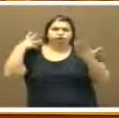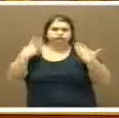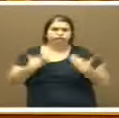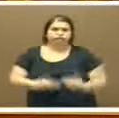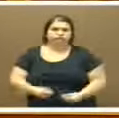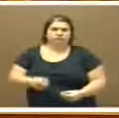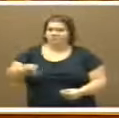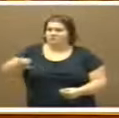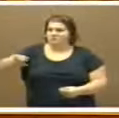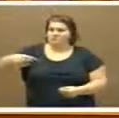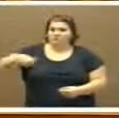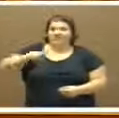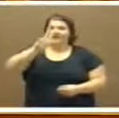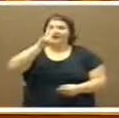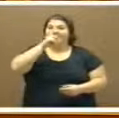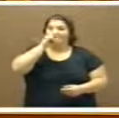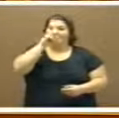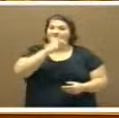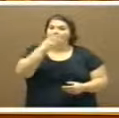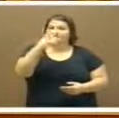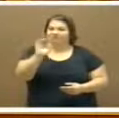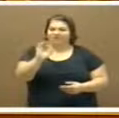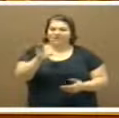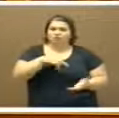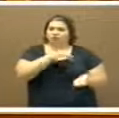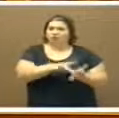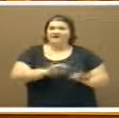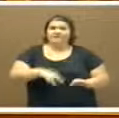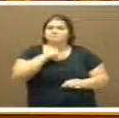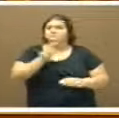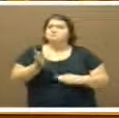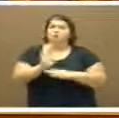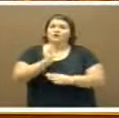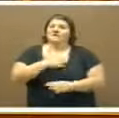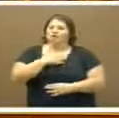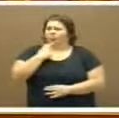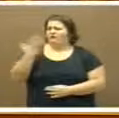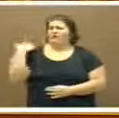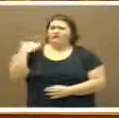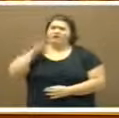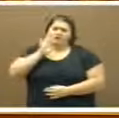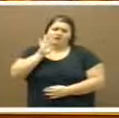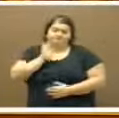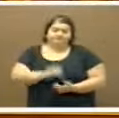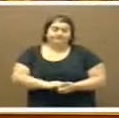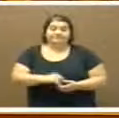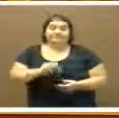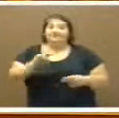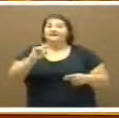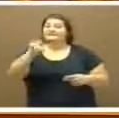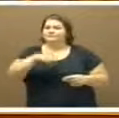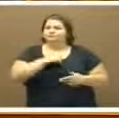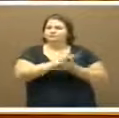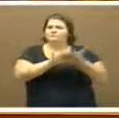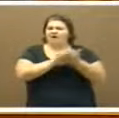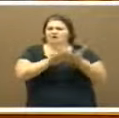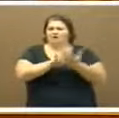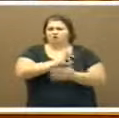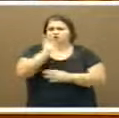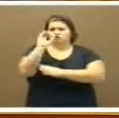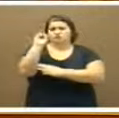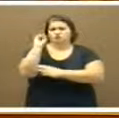llegarían ni ustedes al 2020, como dijo el otro día mi portavoz. No quedaría nadie. Y en segundo lugar, y sí voy a hablar de ello, señor